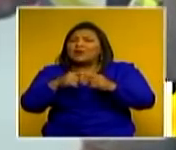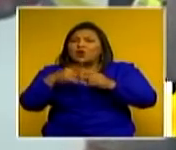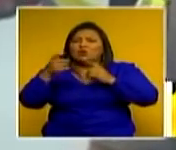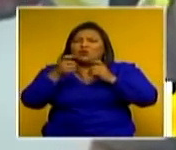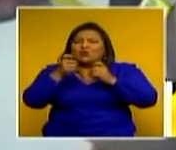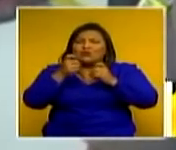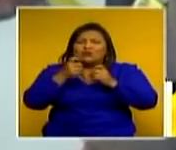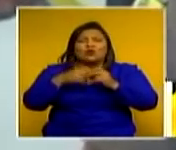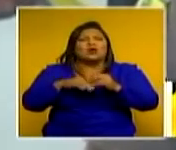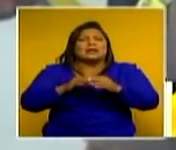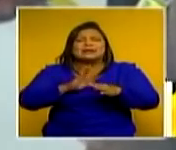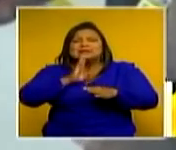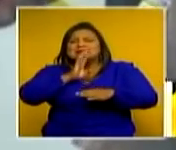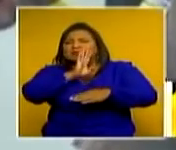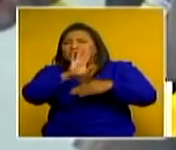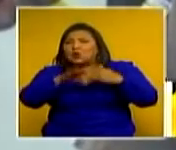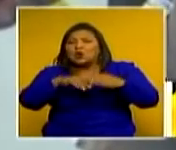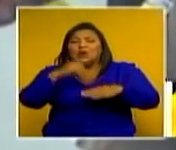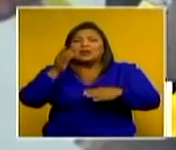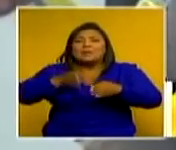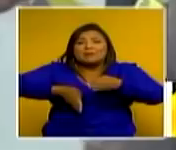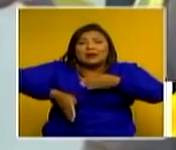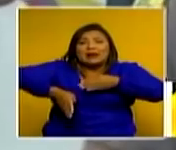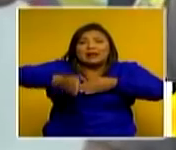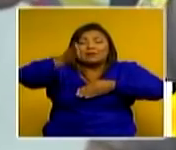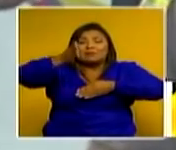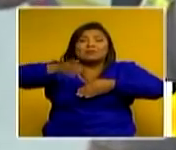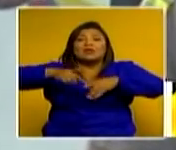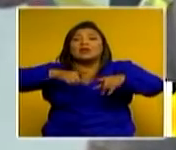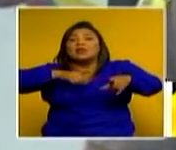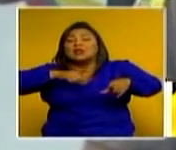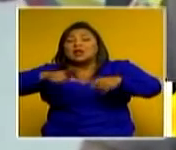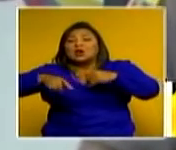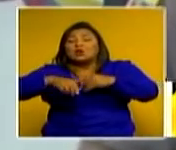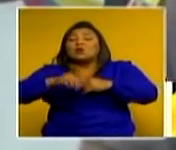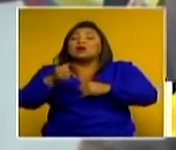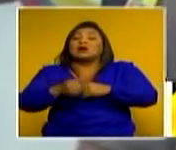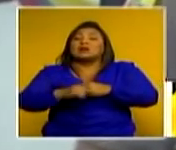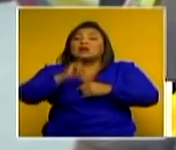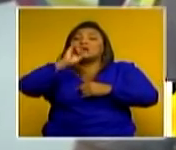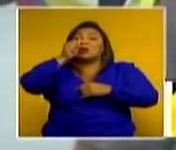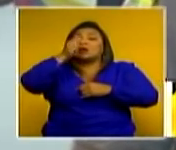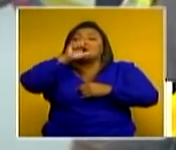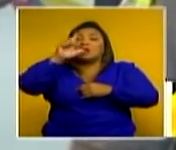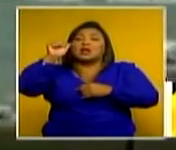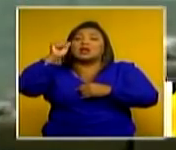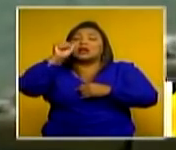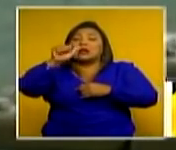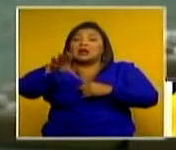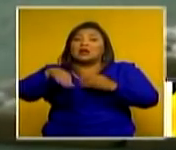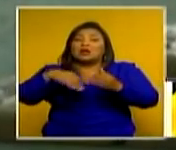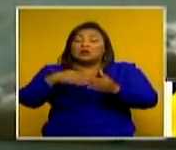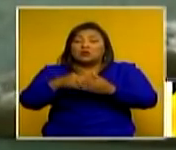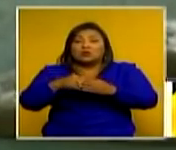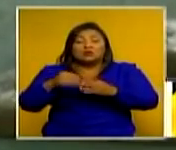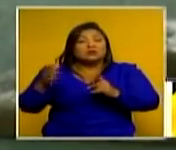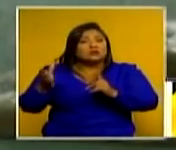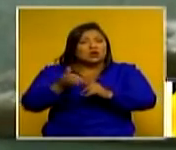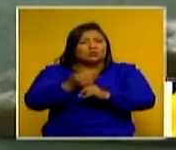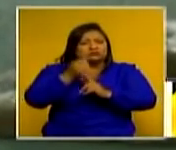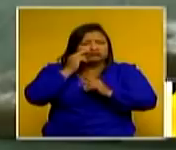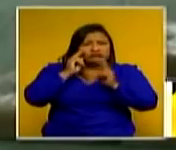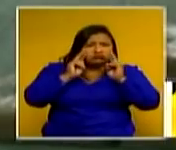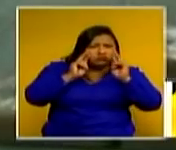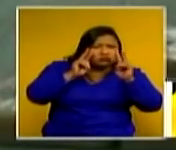rutinario sobre las vías del sector de la de la isla 'luis vargas torres' se logra divisar